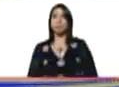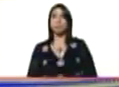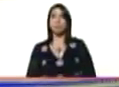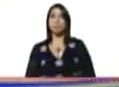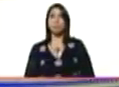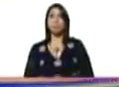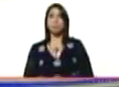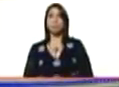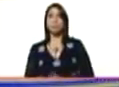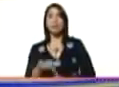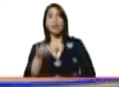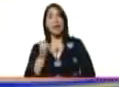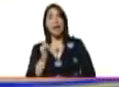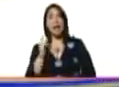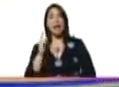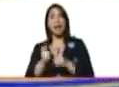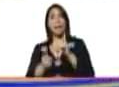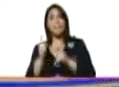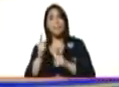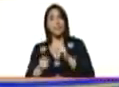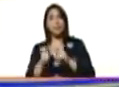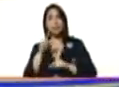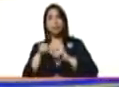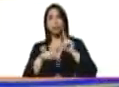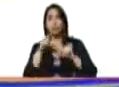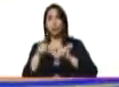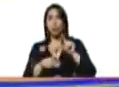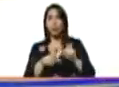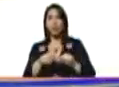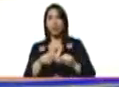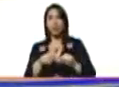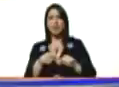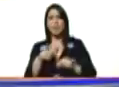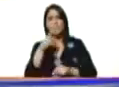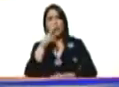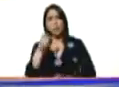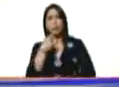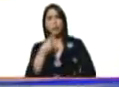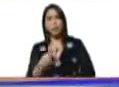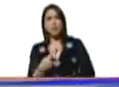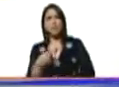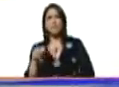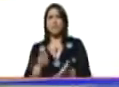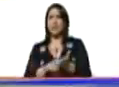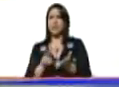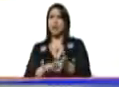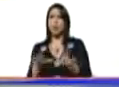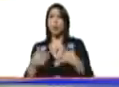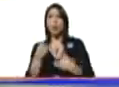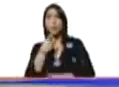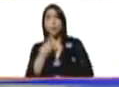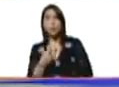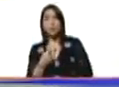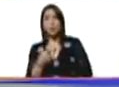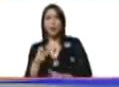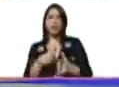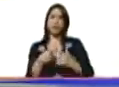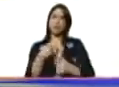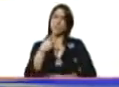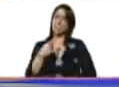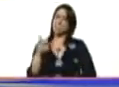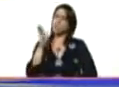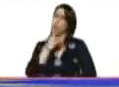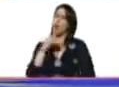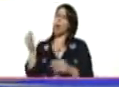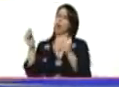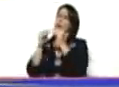Porque hay quienes a veces por el Twitter piden que Maduro diga la verdad, y cuando la digo, entonces dicen, no estamos de acuerdo con la